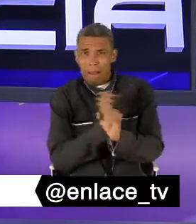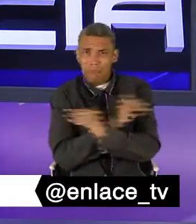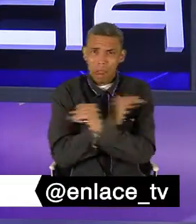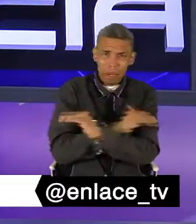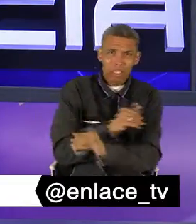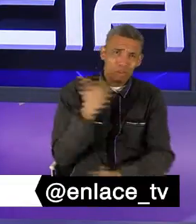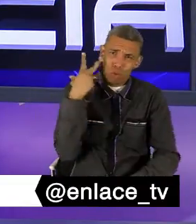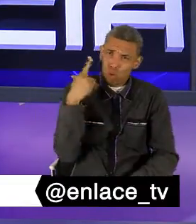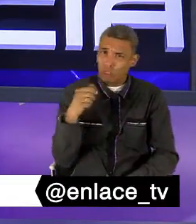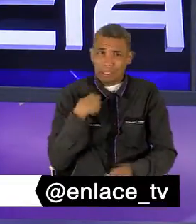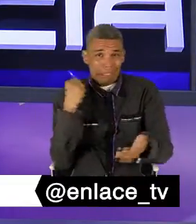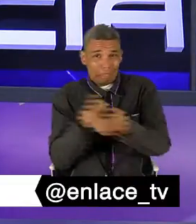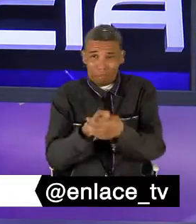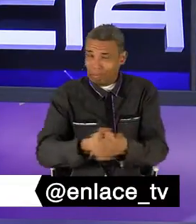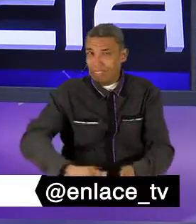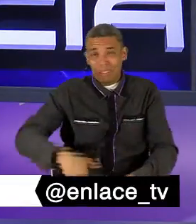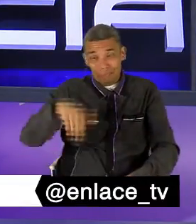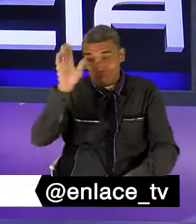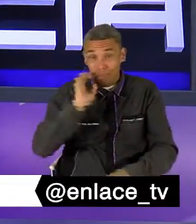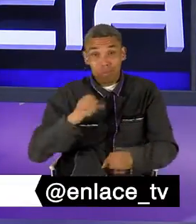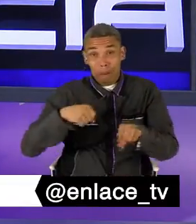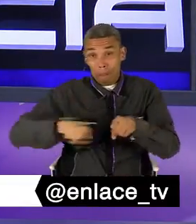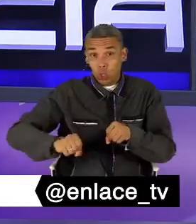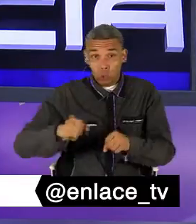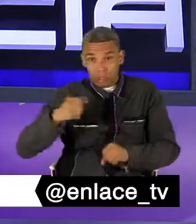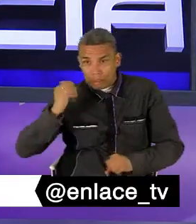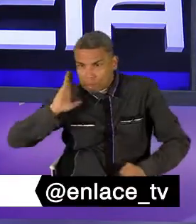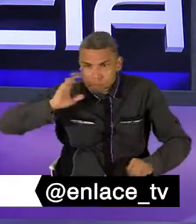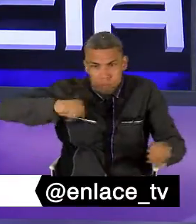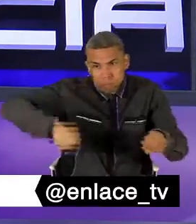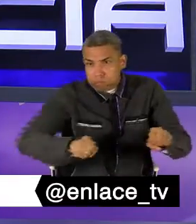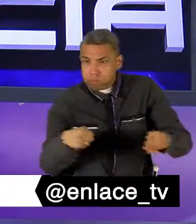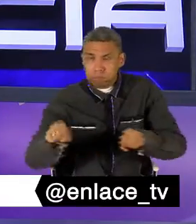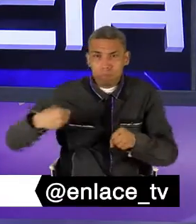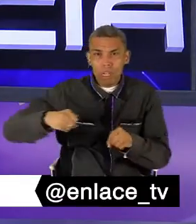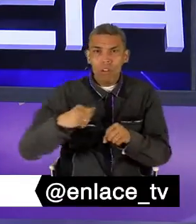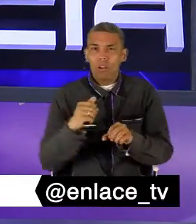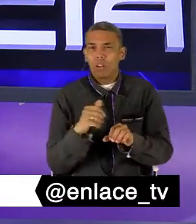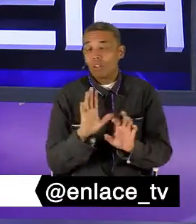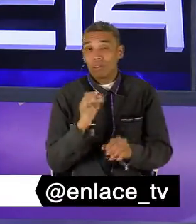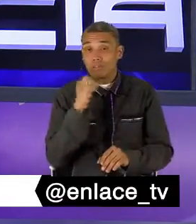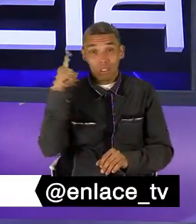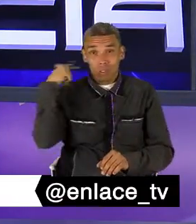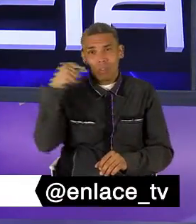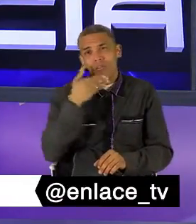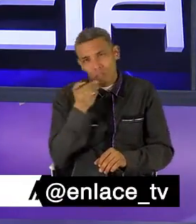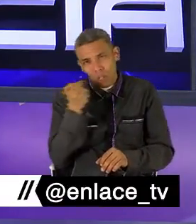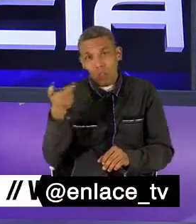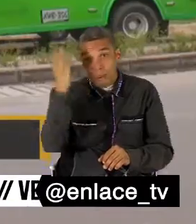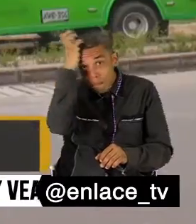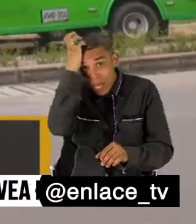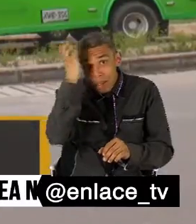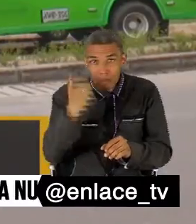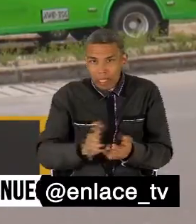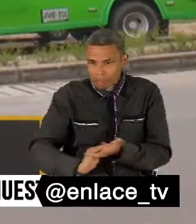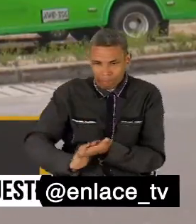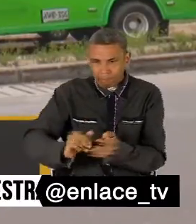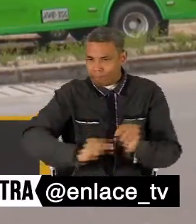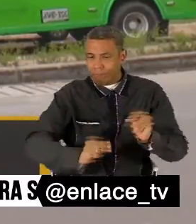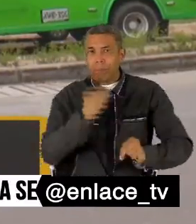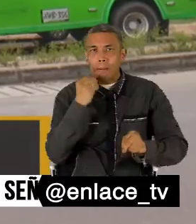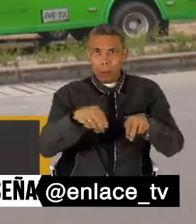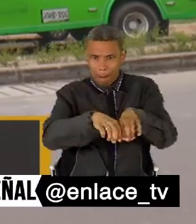los días se presentan accidentes debido a la alta velocidad de los vehículos que por allí transitan. Comunidad de la urbanización Los